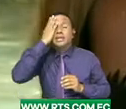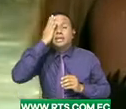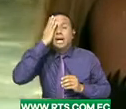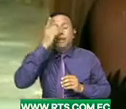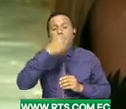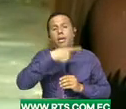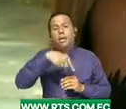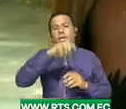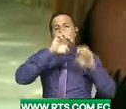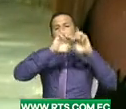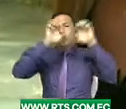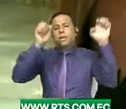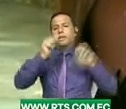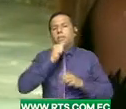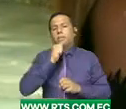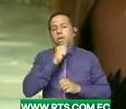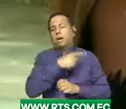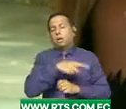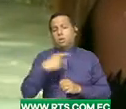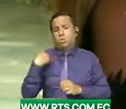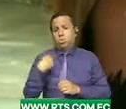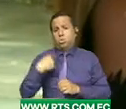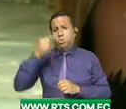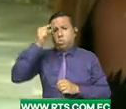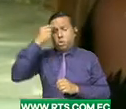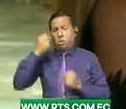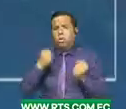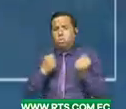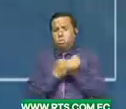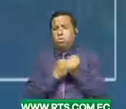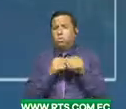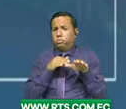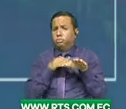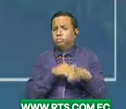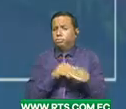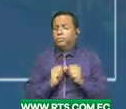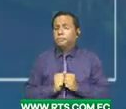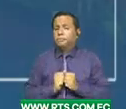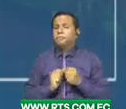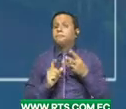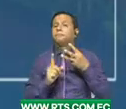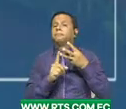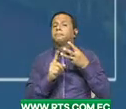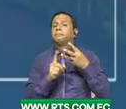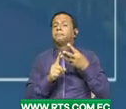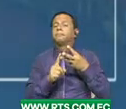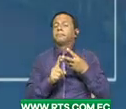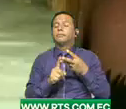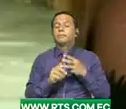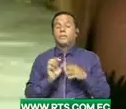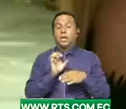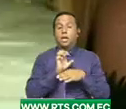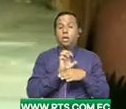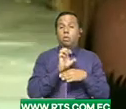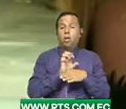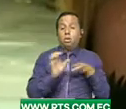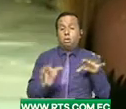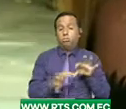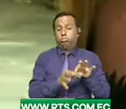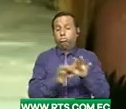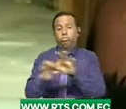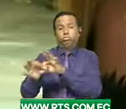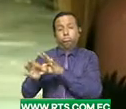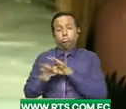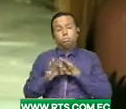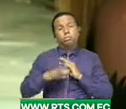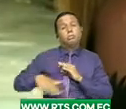privado. El gobierno estará al lado con un acompañamiento. Ecuador a la Alianza del Pacífico. Depende primero